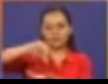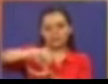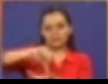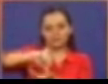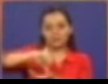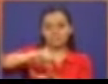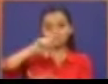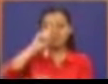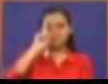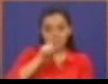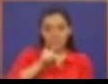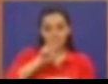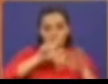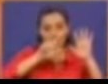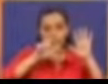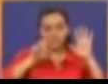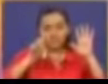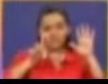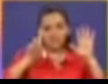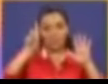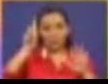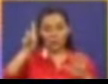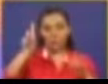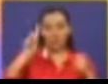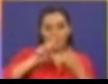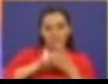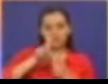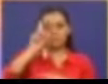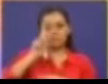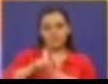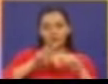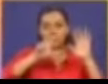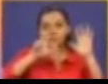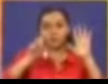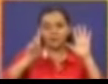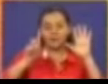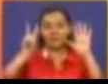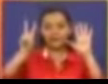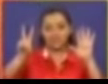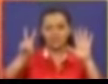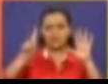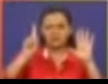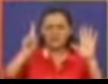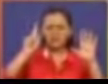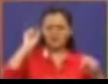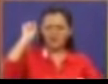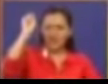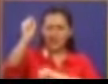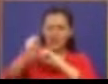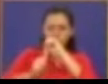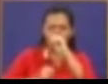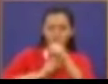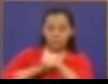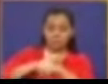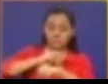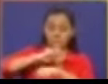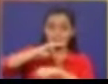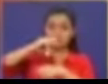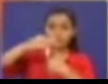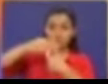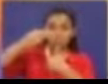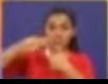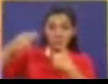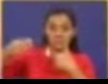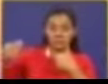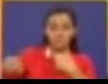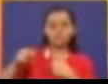de 1861 a 1867, es decir, 6 años, Montecristi fue la capital de Manabí,